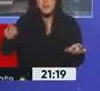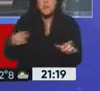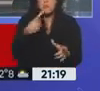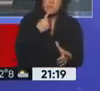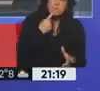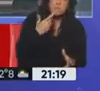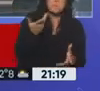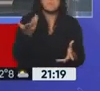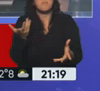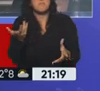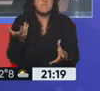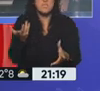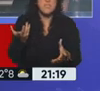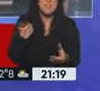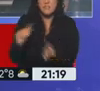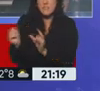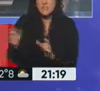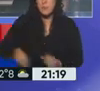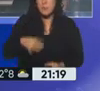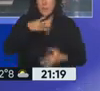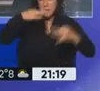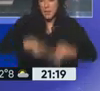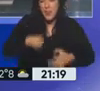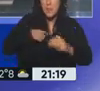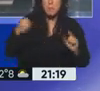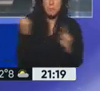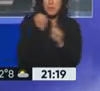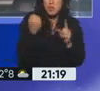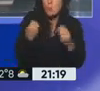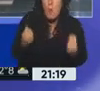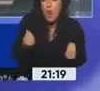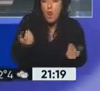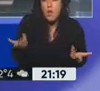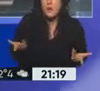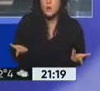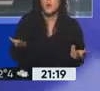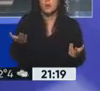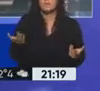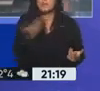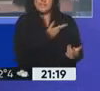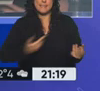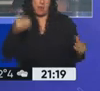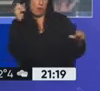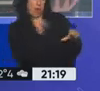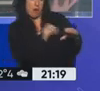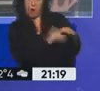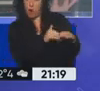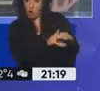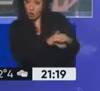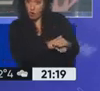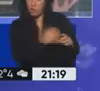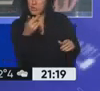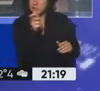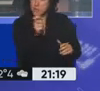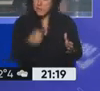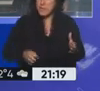cómo impacta este superávit en mi vida real. Bueno, les dijo, este ahorro que tuvo el Estado en los primeros 3 meses del